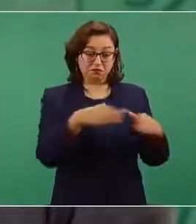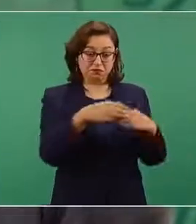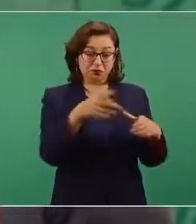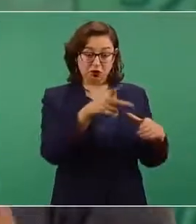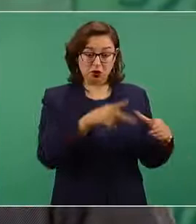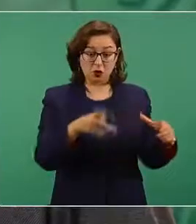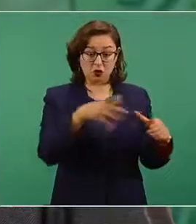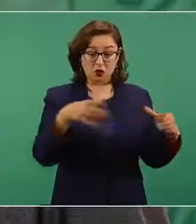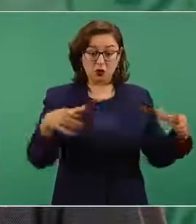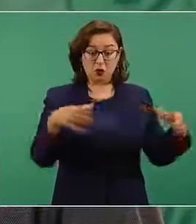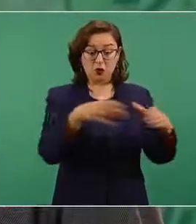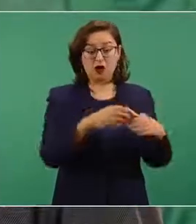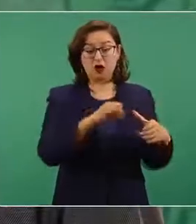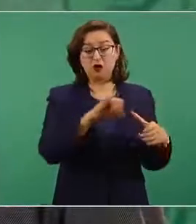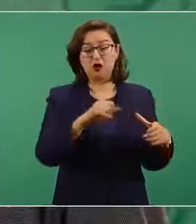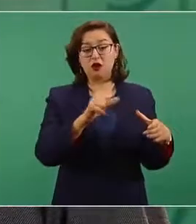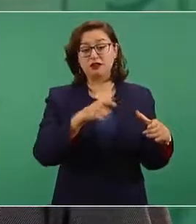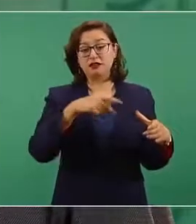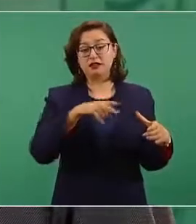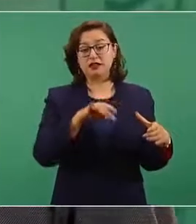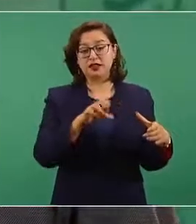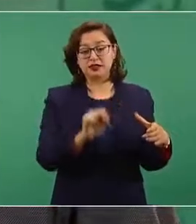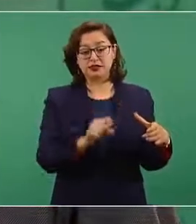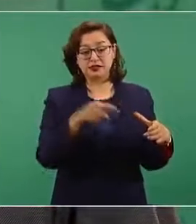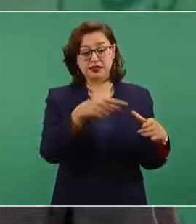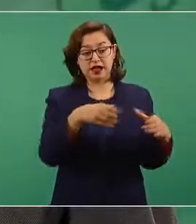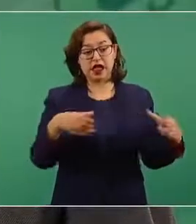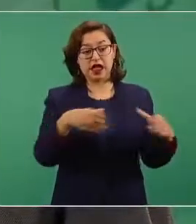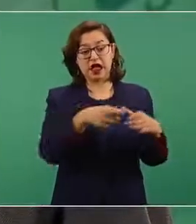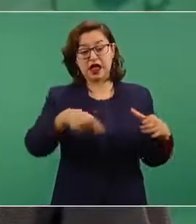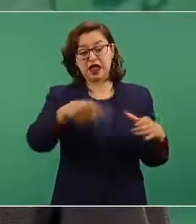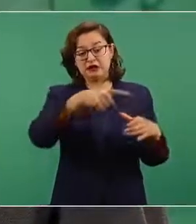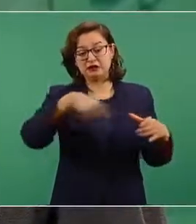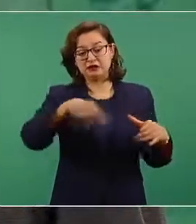pues fueron los que más padecieron